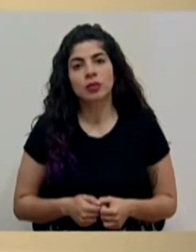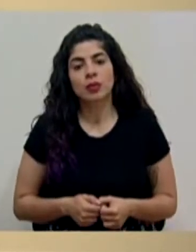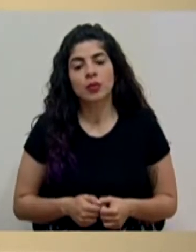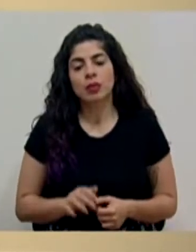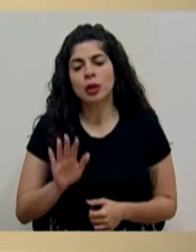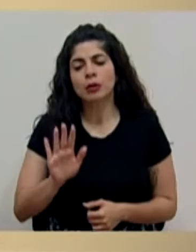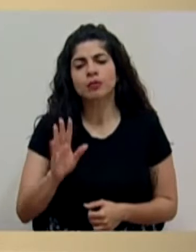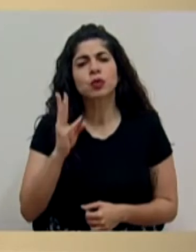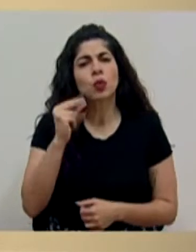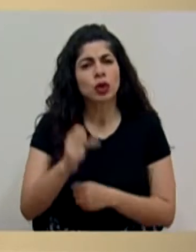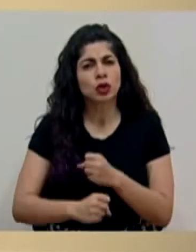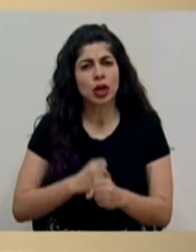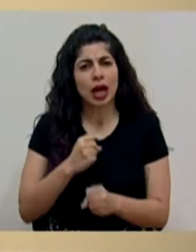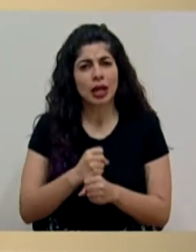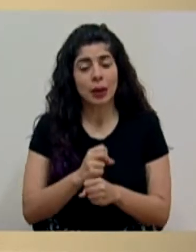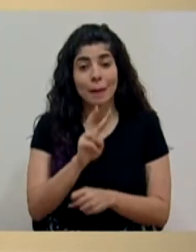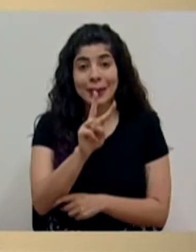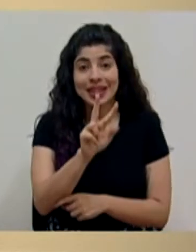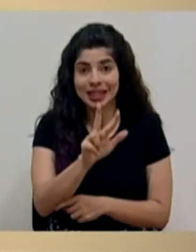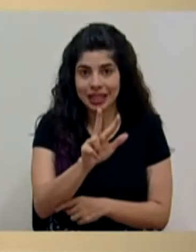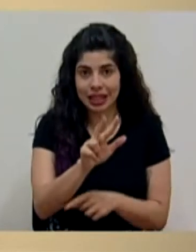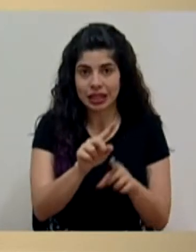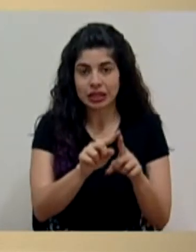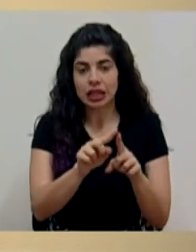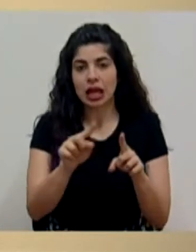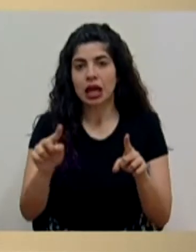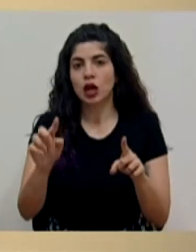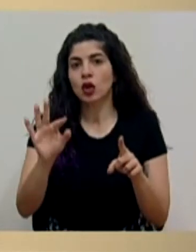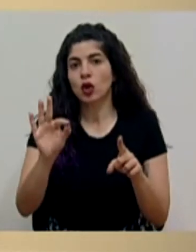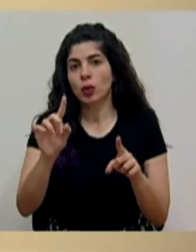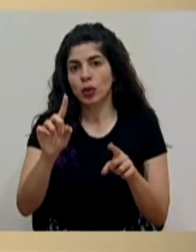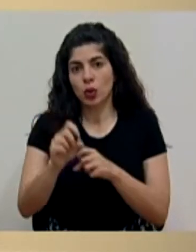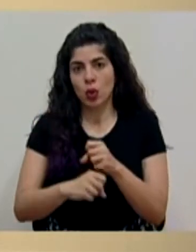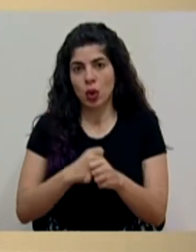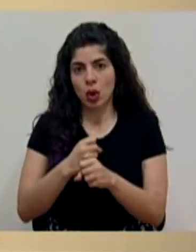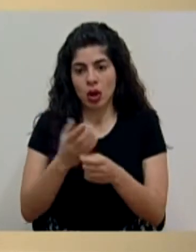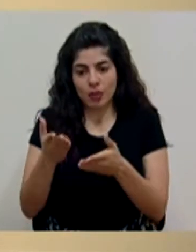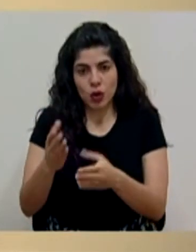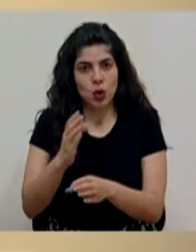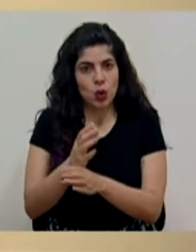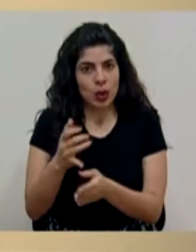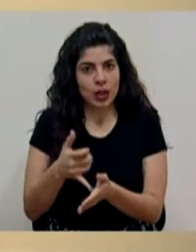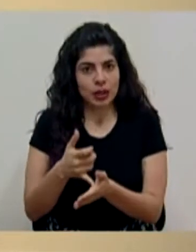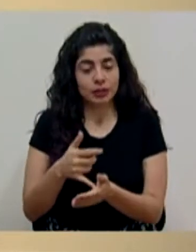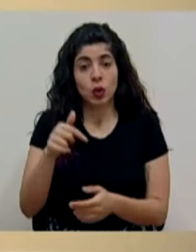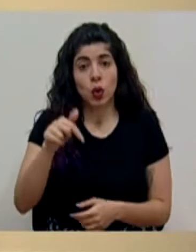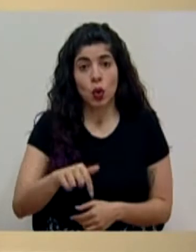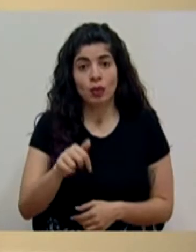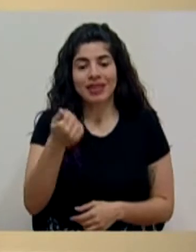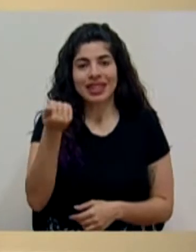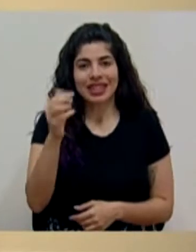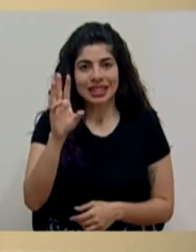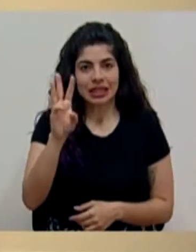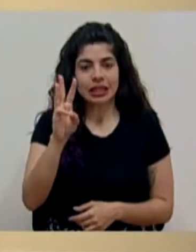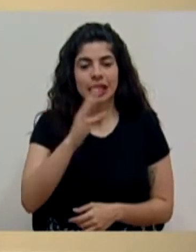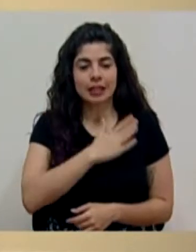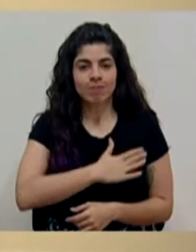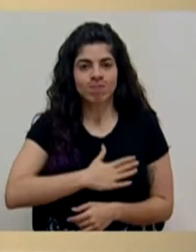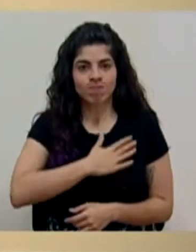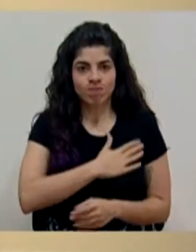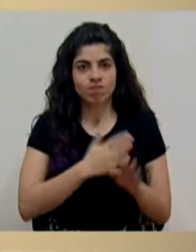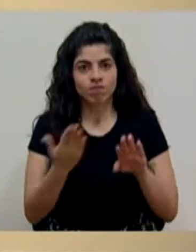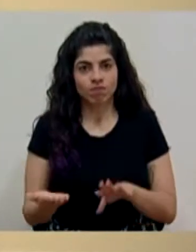con un rango de edad que va desde los 23 hasta los 91 años. Para hoy se reportan 16